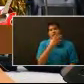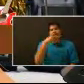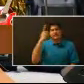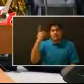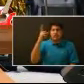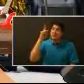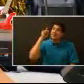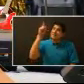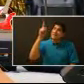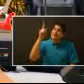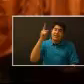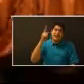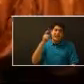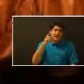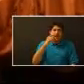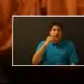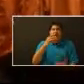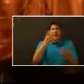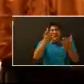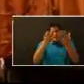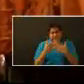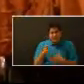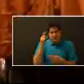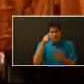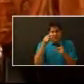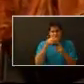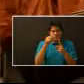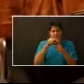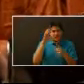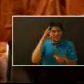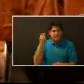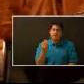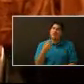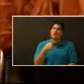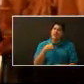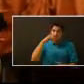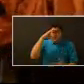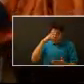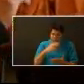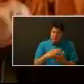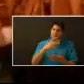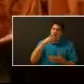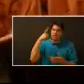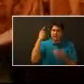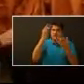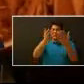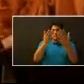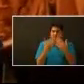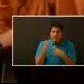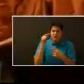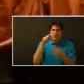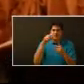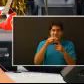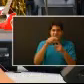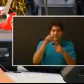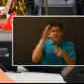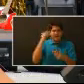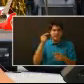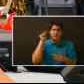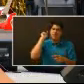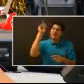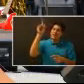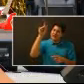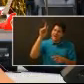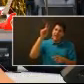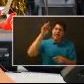Él ha enviado esta palabra, hermano, porque yo creo que Dios la ha enviado, porque Él la confirmó a través de